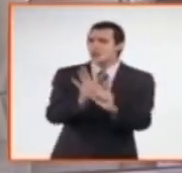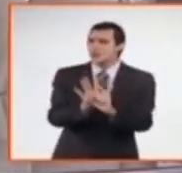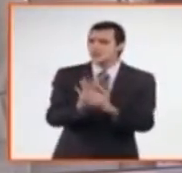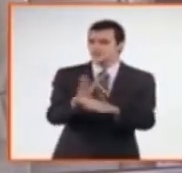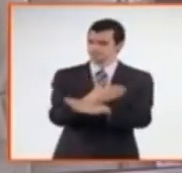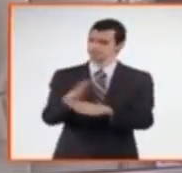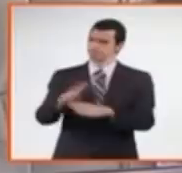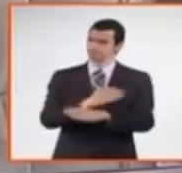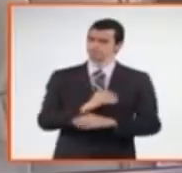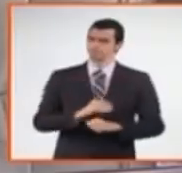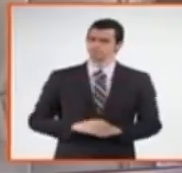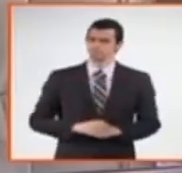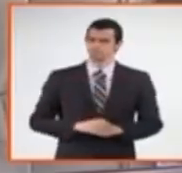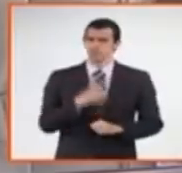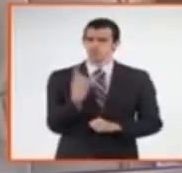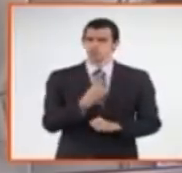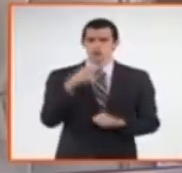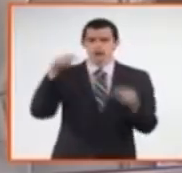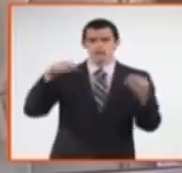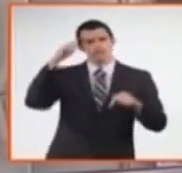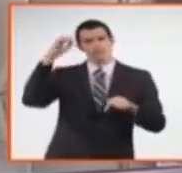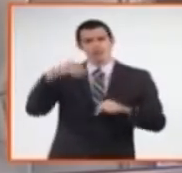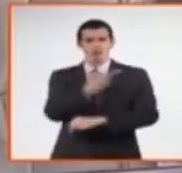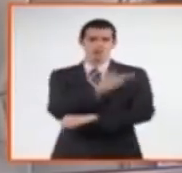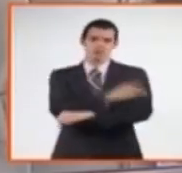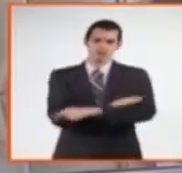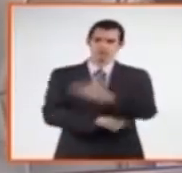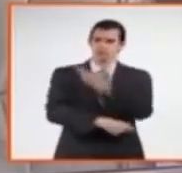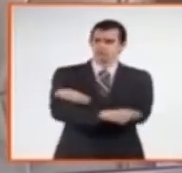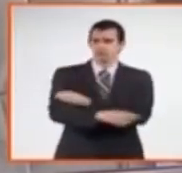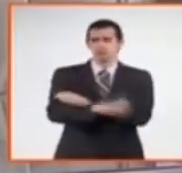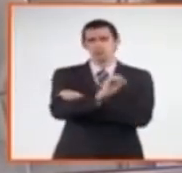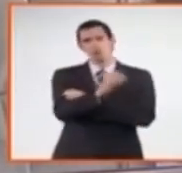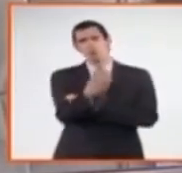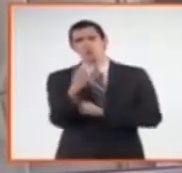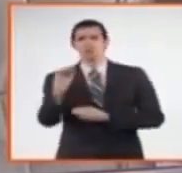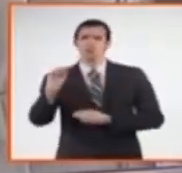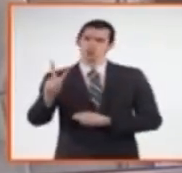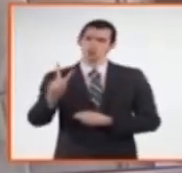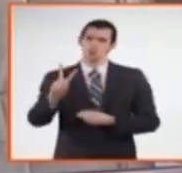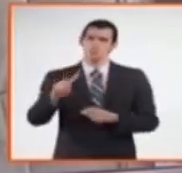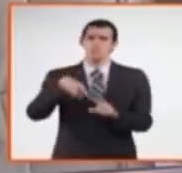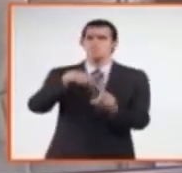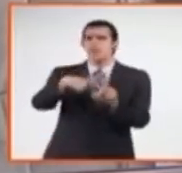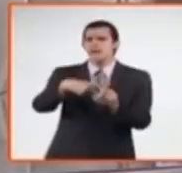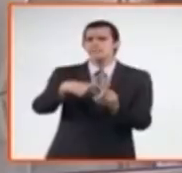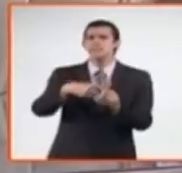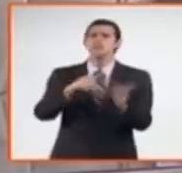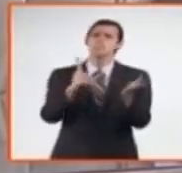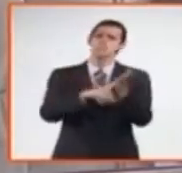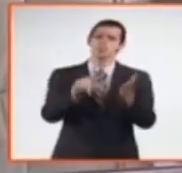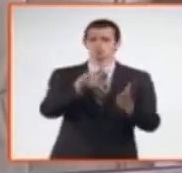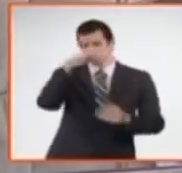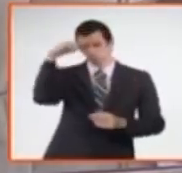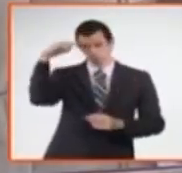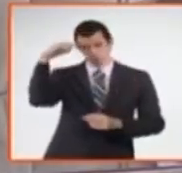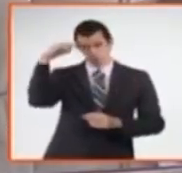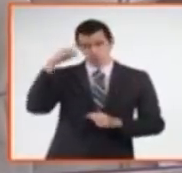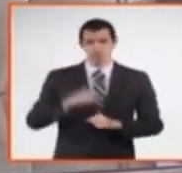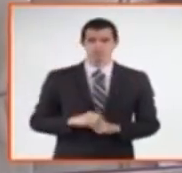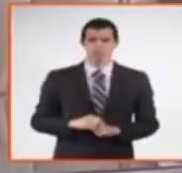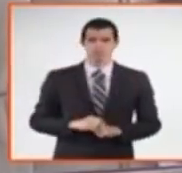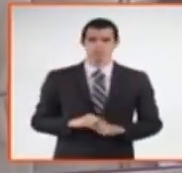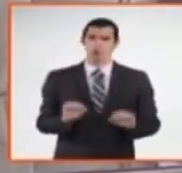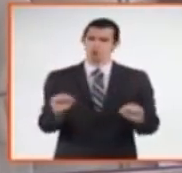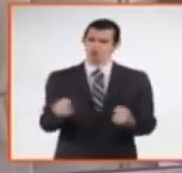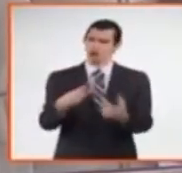dos dosis es soberana uno de esos granados con una dosis de refuerzo soberana plus que hemos visto con las